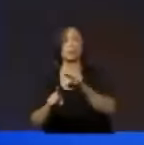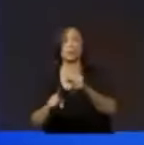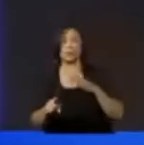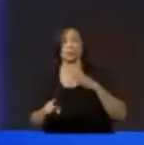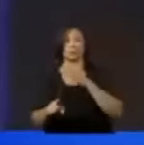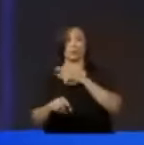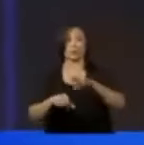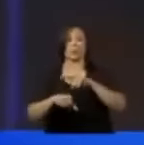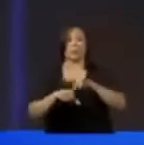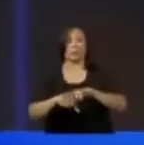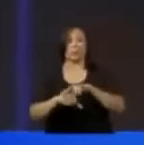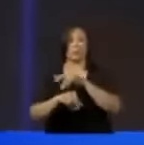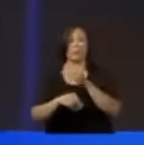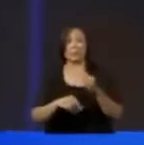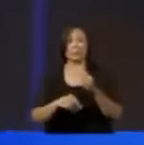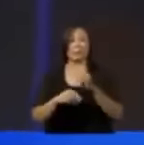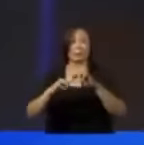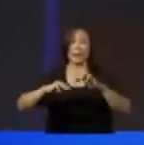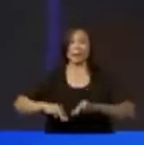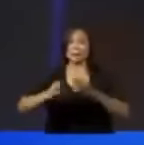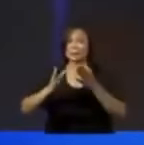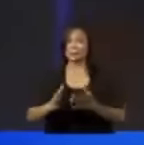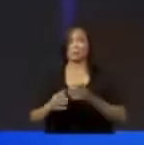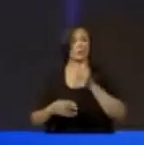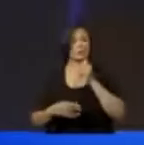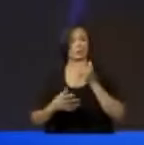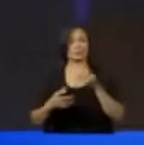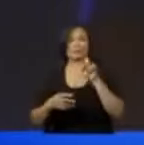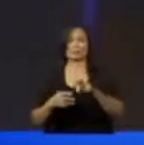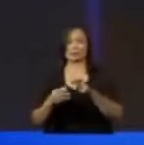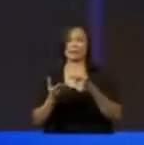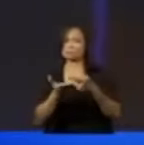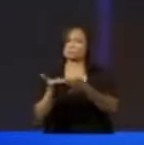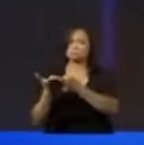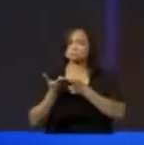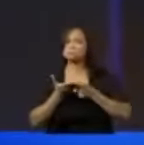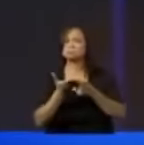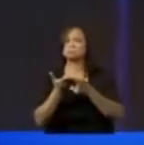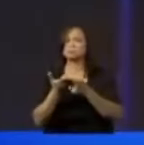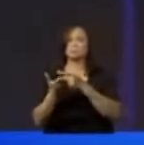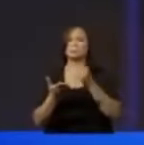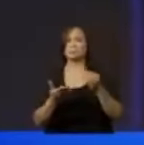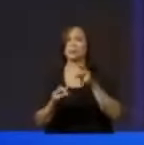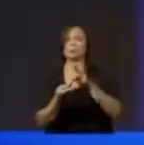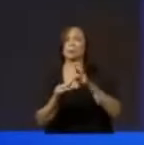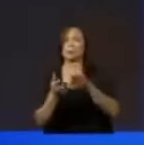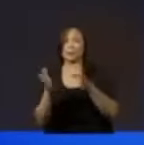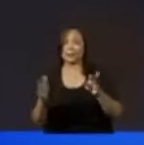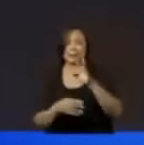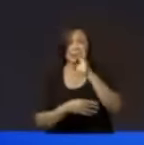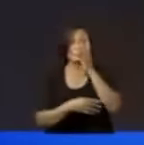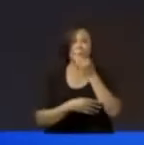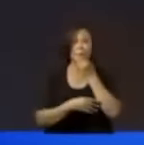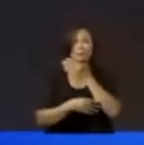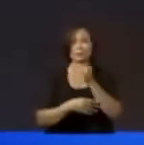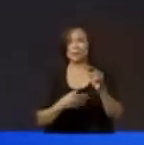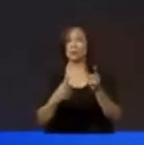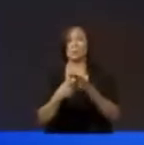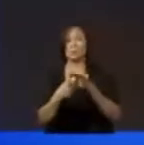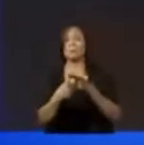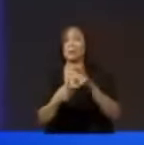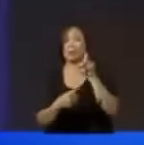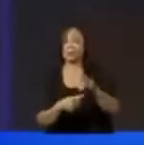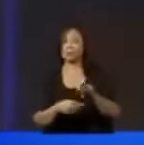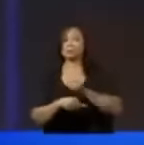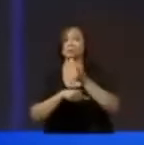del Consejo Nacional de la Magistratura no tiene, hay que ampliar la discusión, porque el Procurador General de la República, lo primero